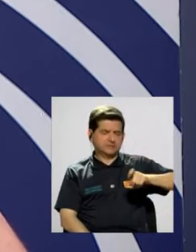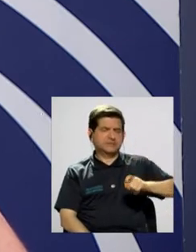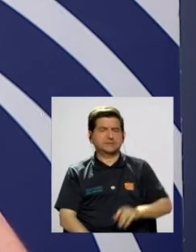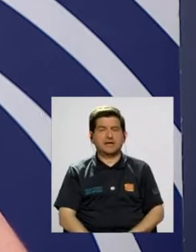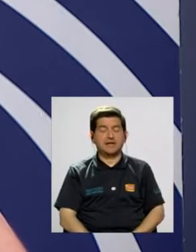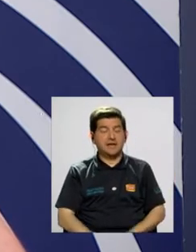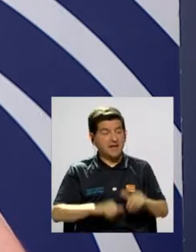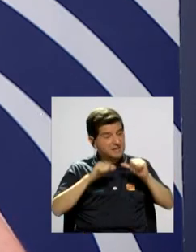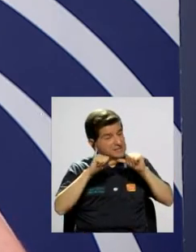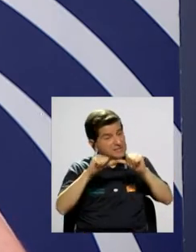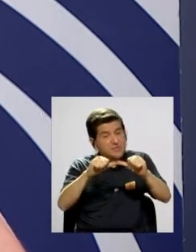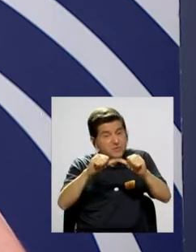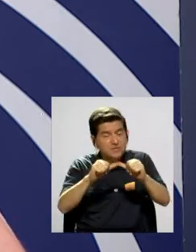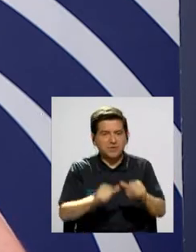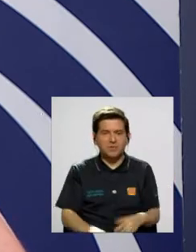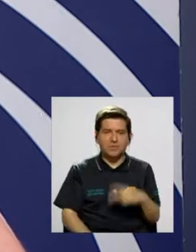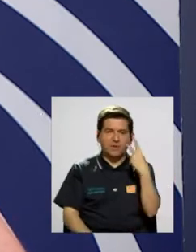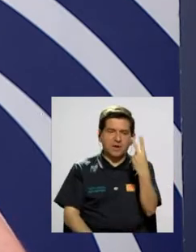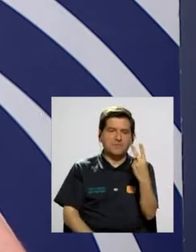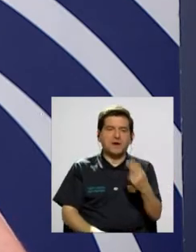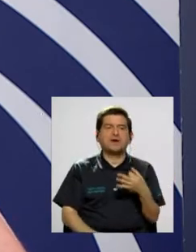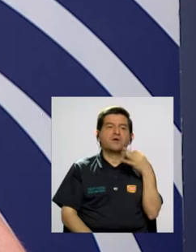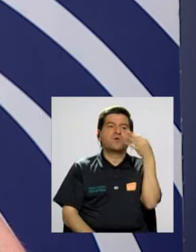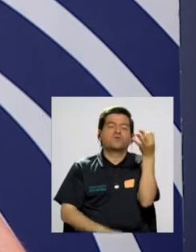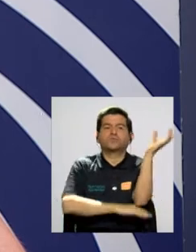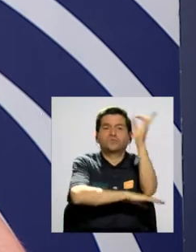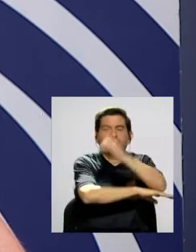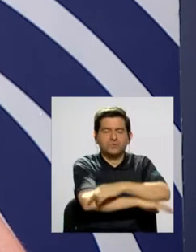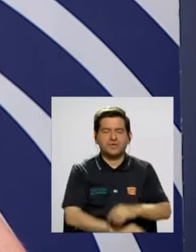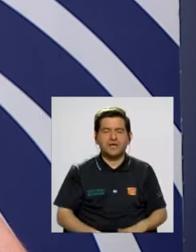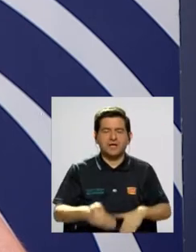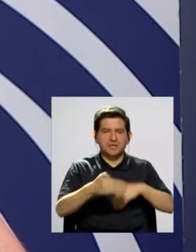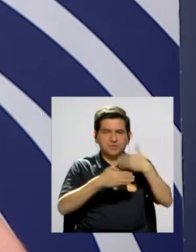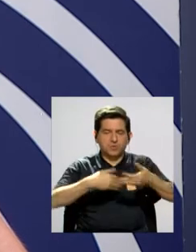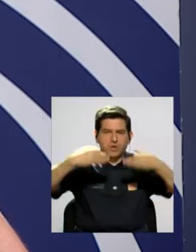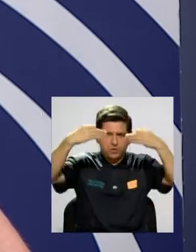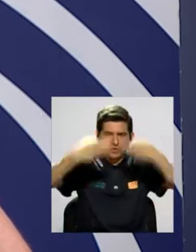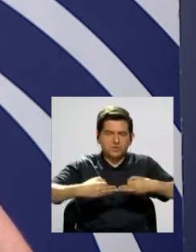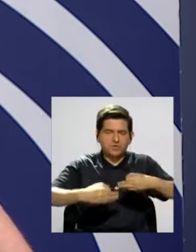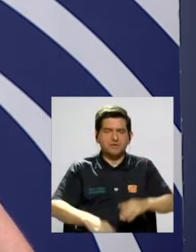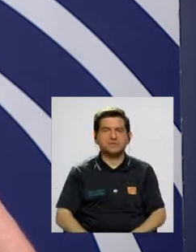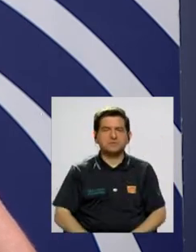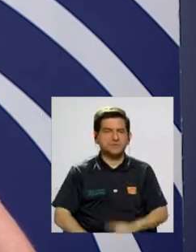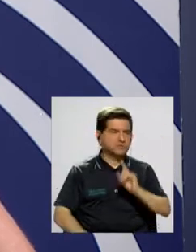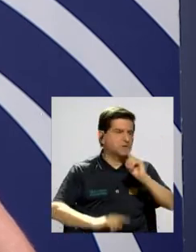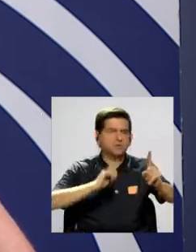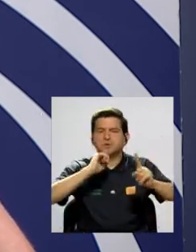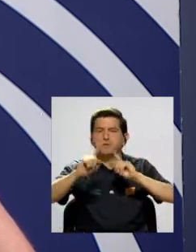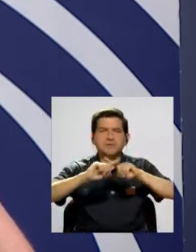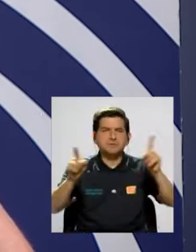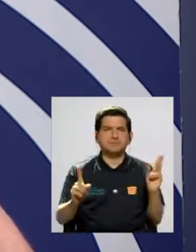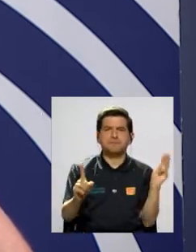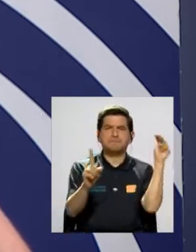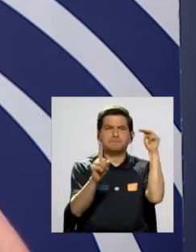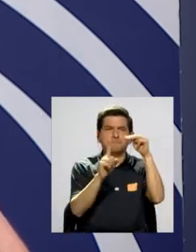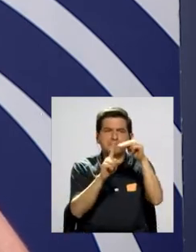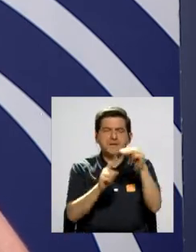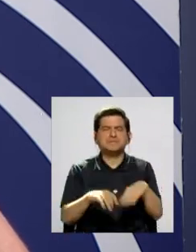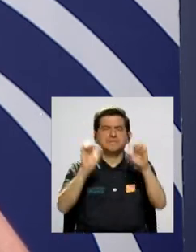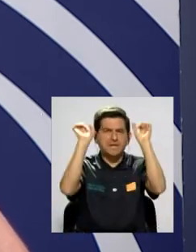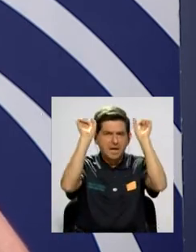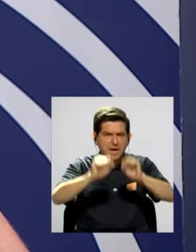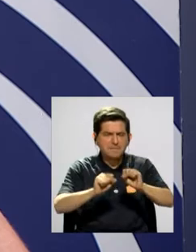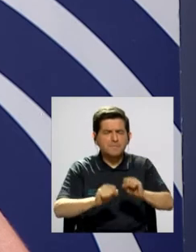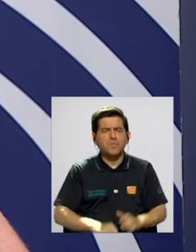será sostenible, lo veremos ya en los próximos días, ¿verdad? A partir de las decisiones que se anuncien. Pero yo creo que uno de los mensajes que podemos